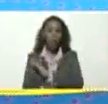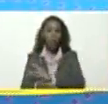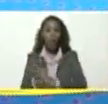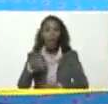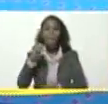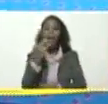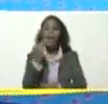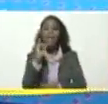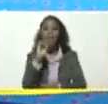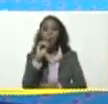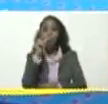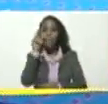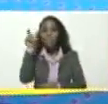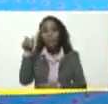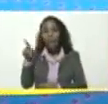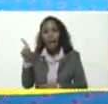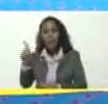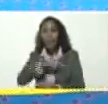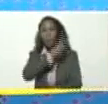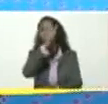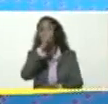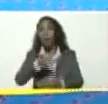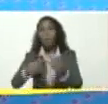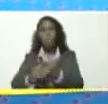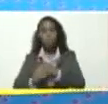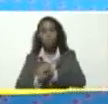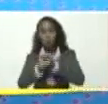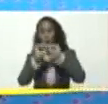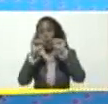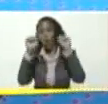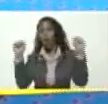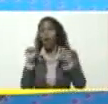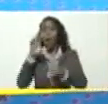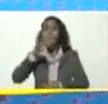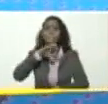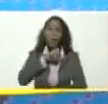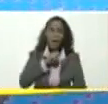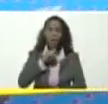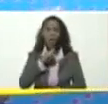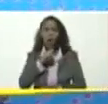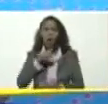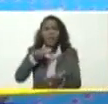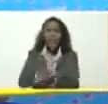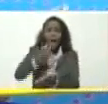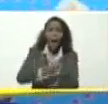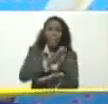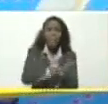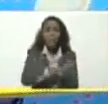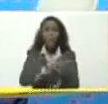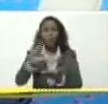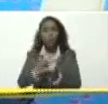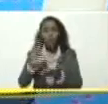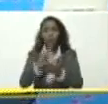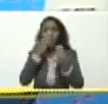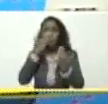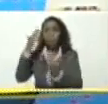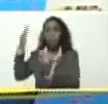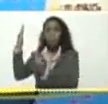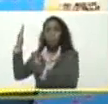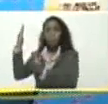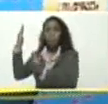Villasmil, el poeta del amanecer, del Perro y la Rana, la editorial. Miren esta portada, qué